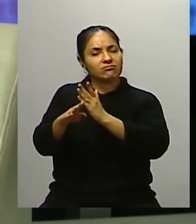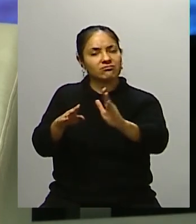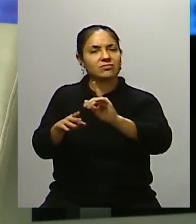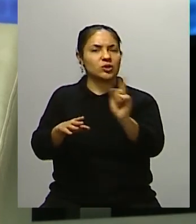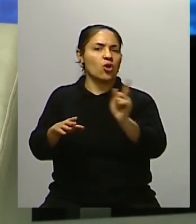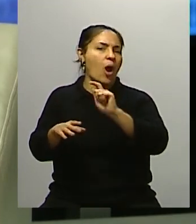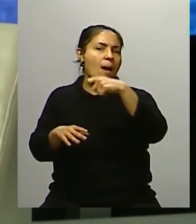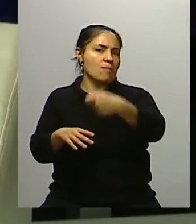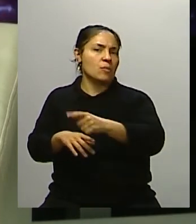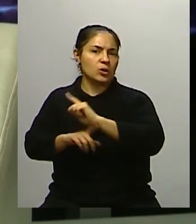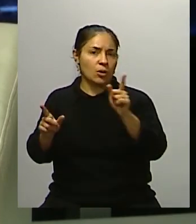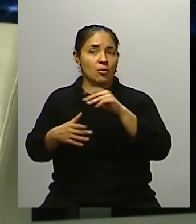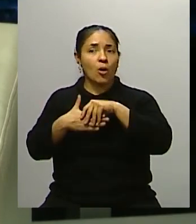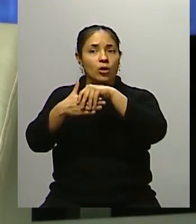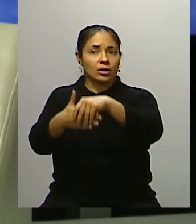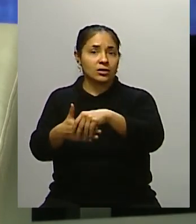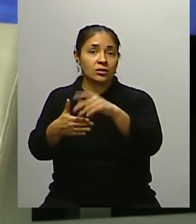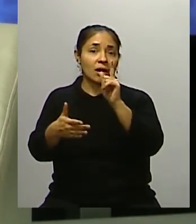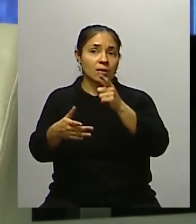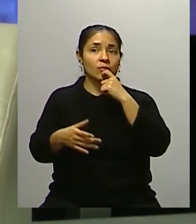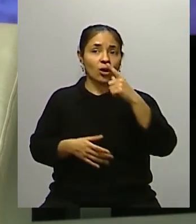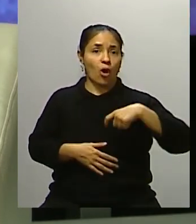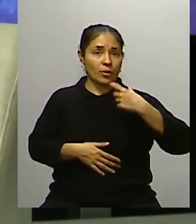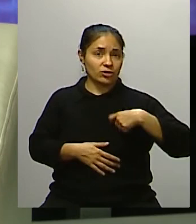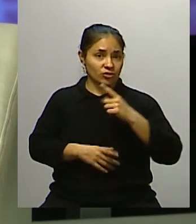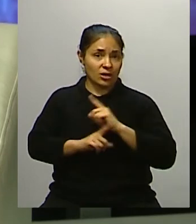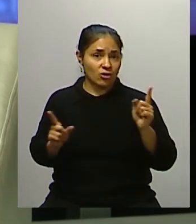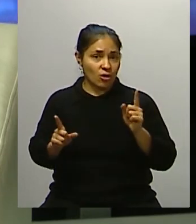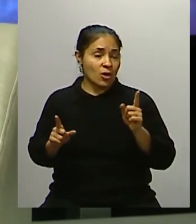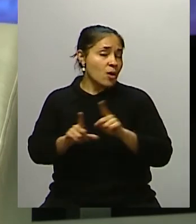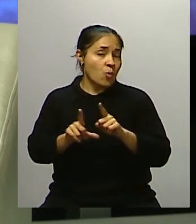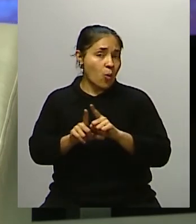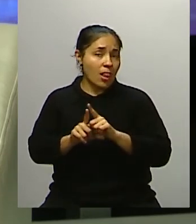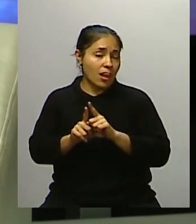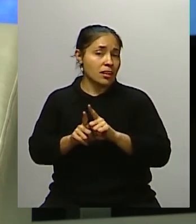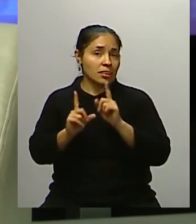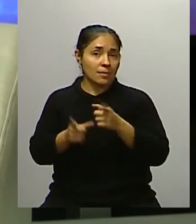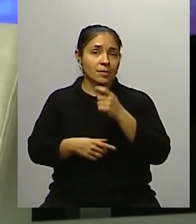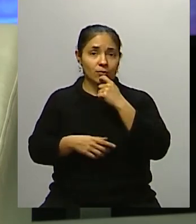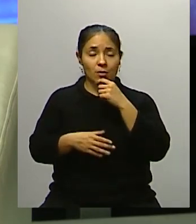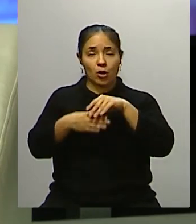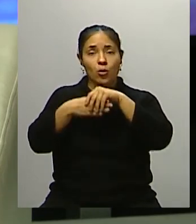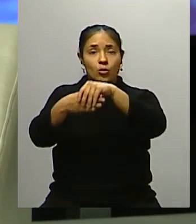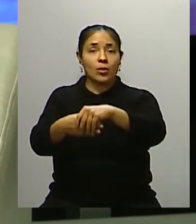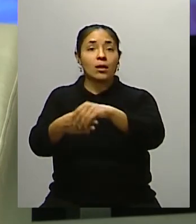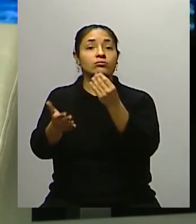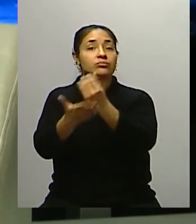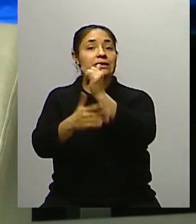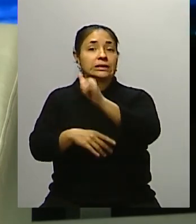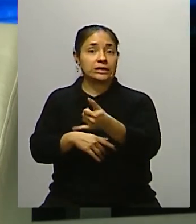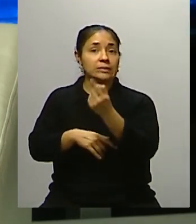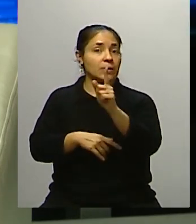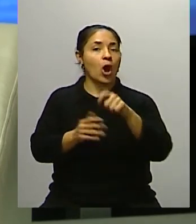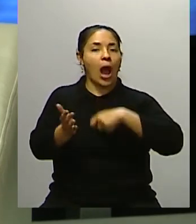aporte, o podés tener el monotributo y no tener obra social. O sea, entonces se dan de alta en el régimen de monotributo, pero no hacen el aporte